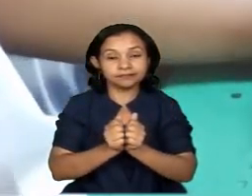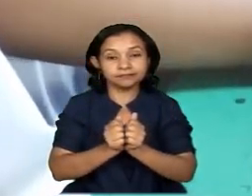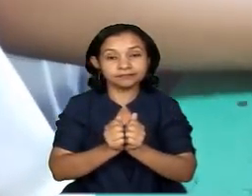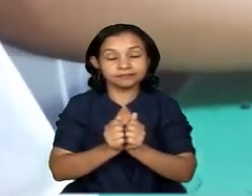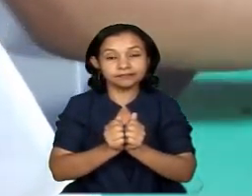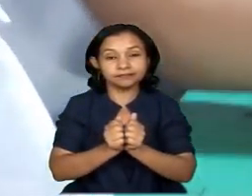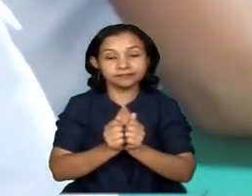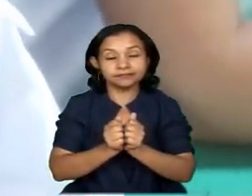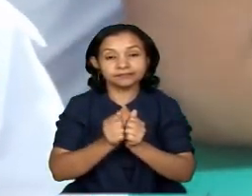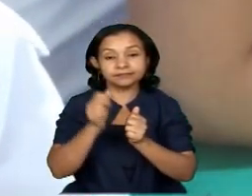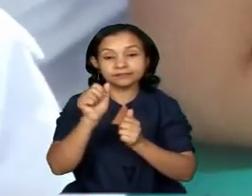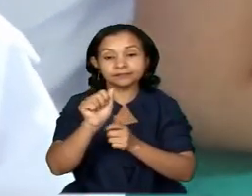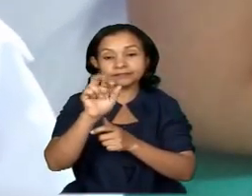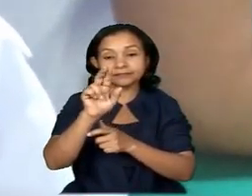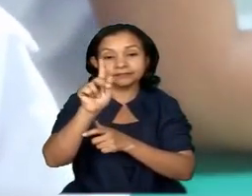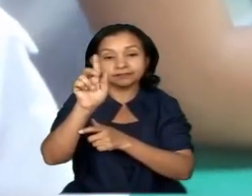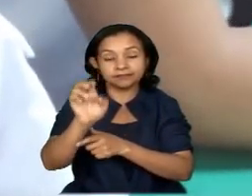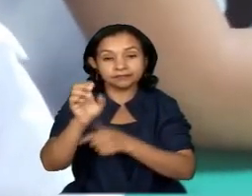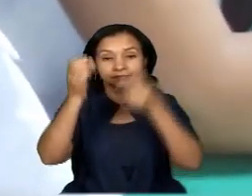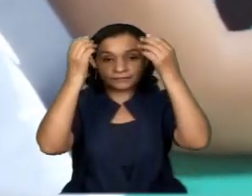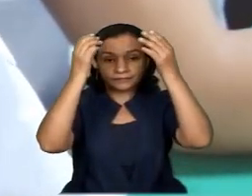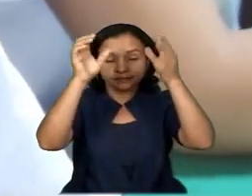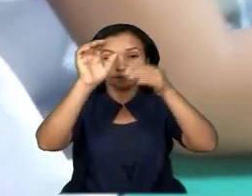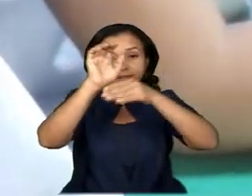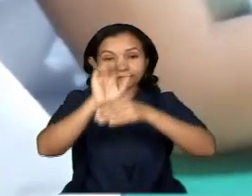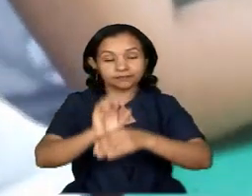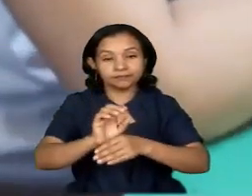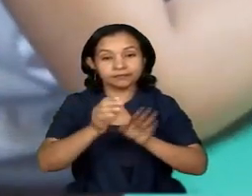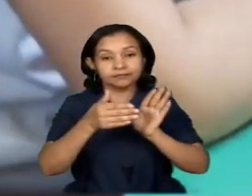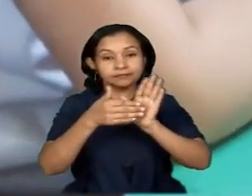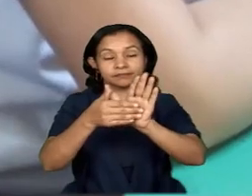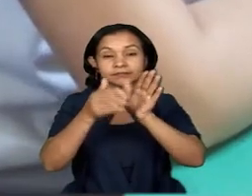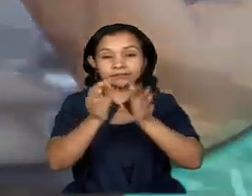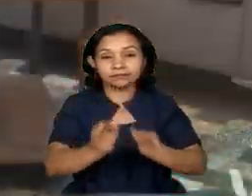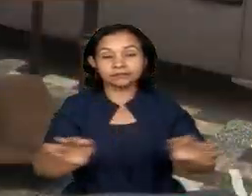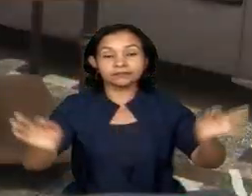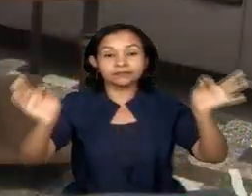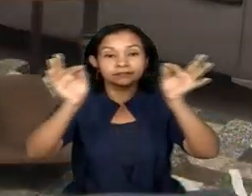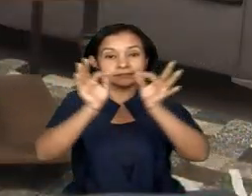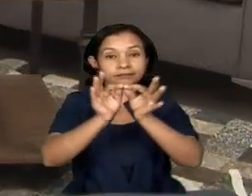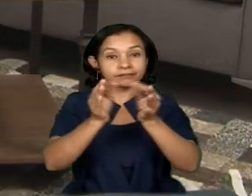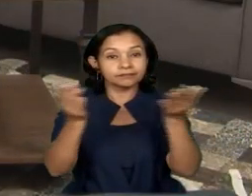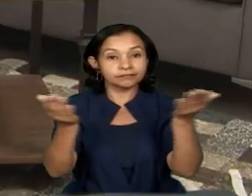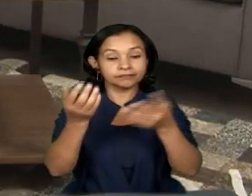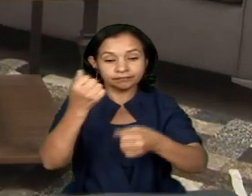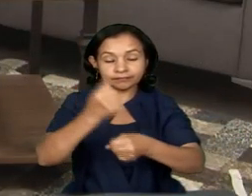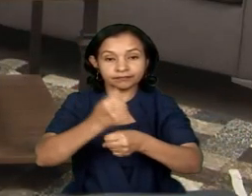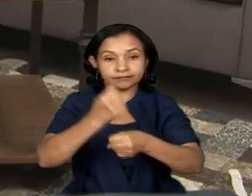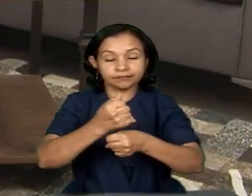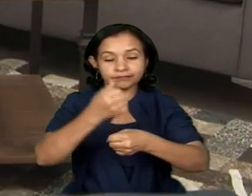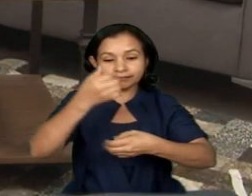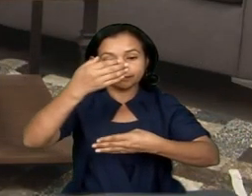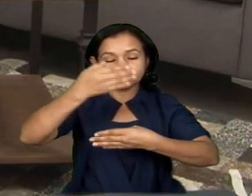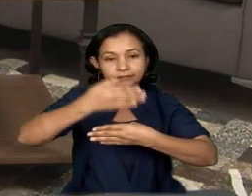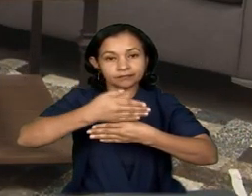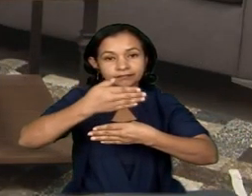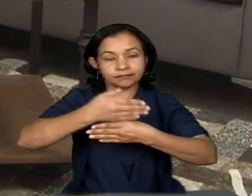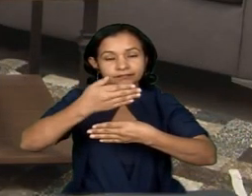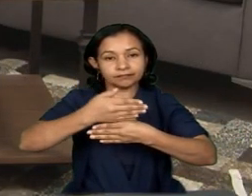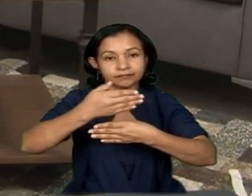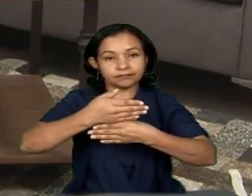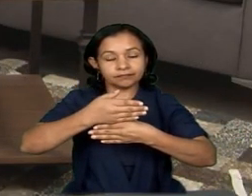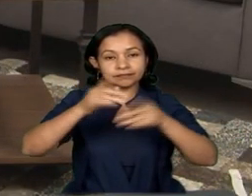los talleres de arte, cultura y tradición también muestra avances importantes. También el trabajo que se ha hecho con el teatro, ¿no? La formación